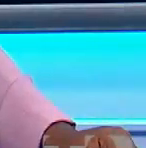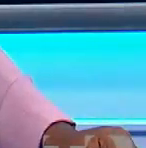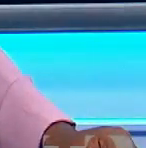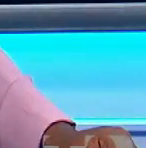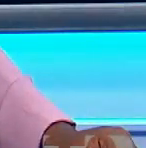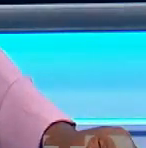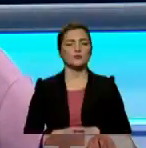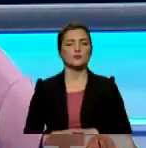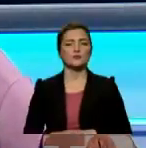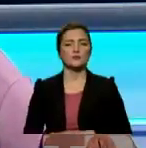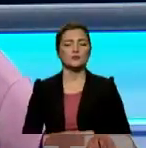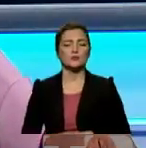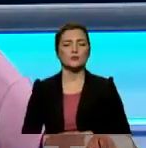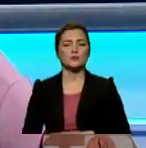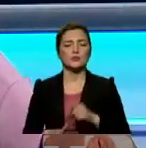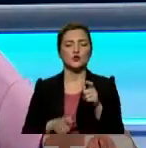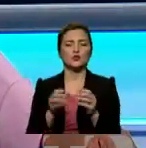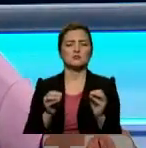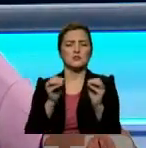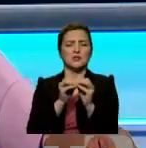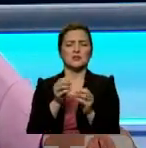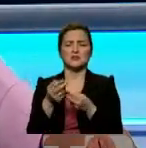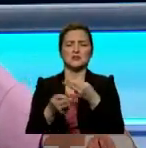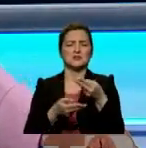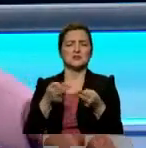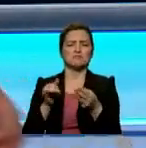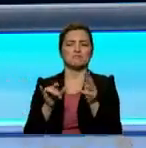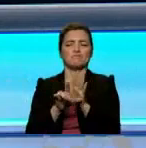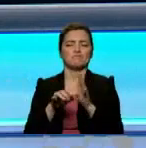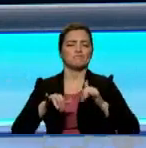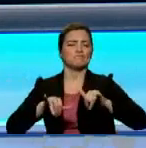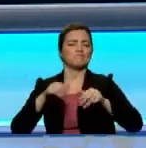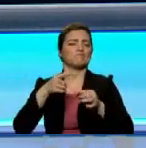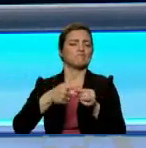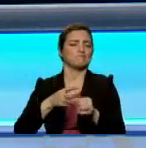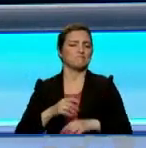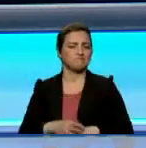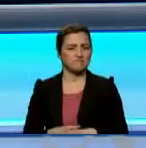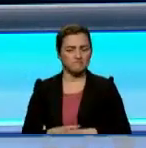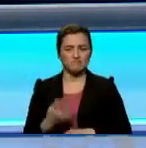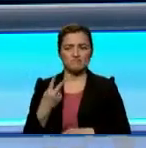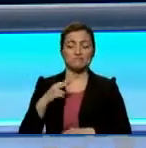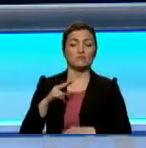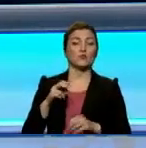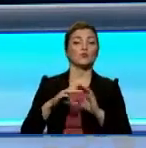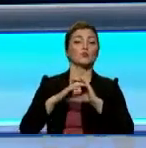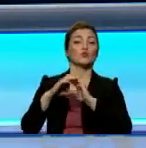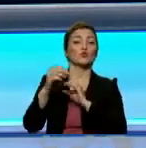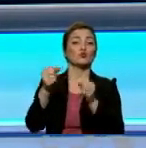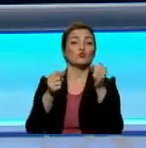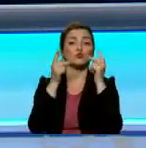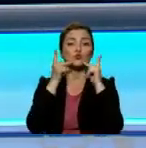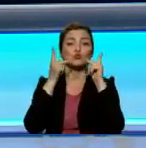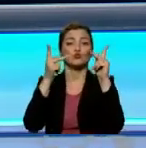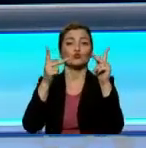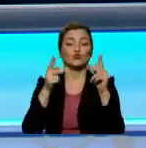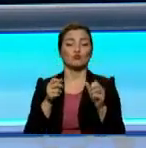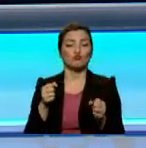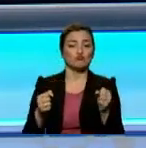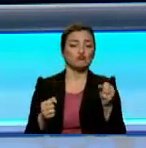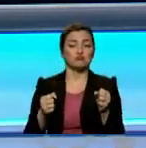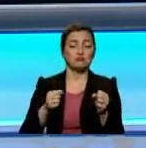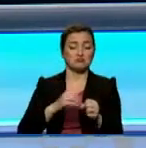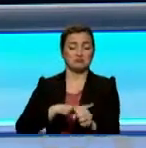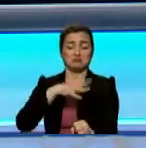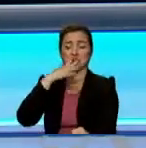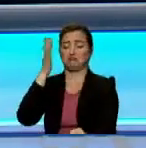Amigos, el incremento de ventas ambulantes en Quito no cesa. Mientras tanto, es común observar que las unidades de transporte público a su paso contaminan